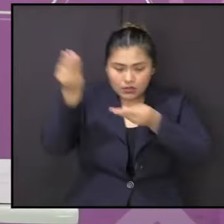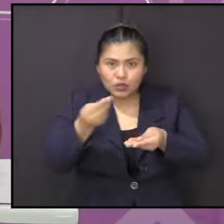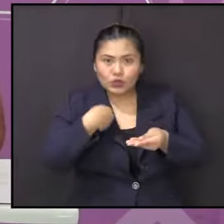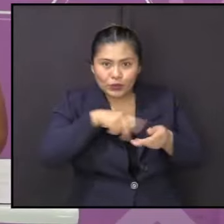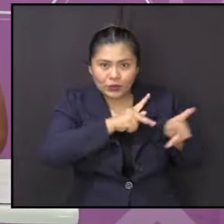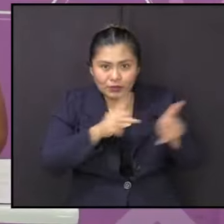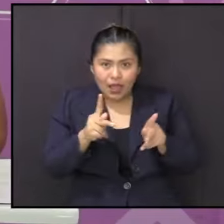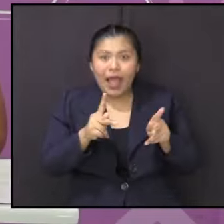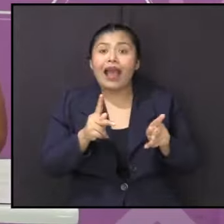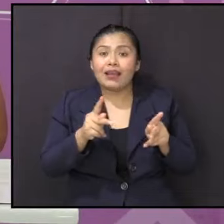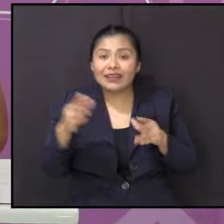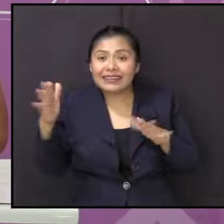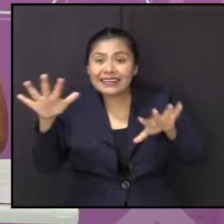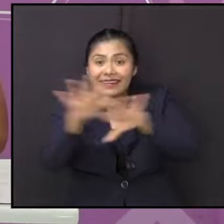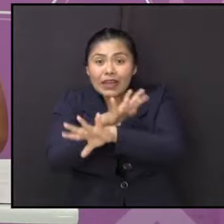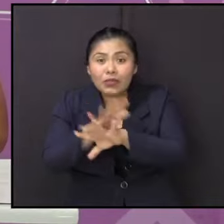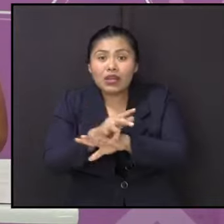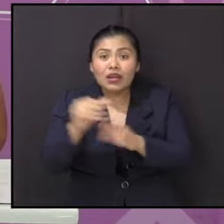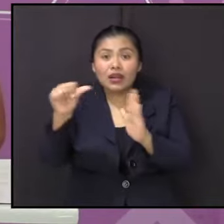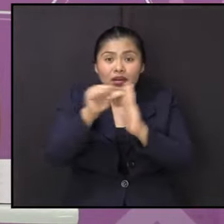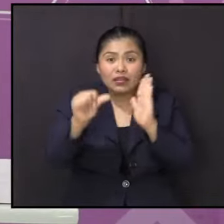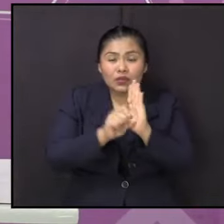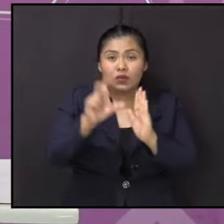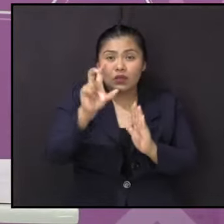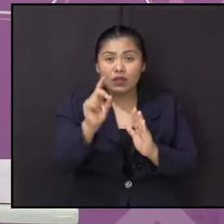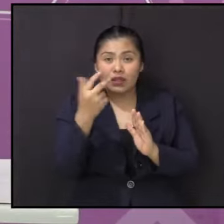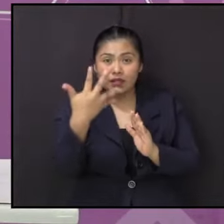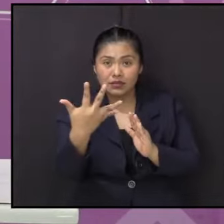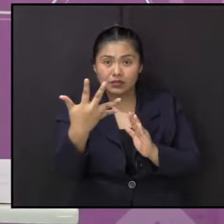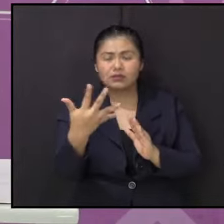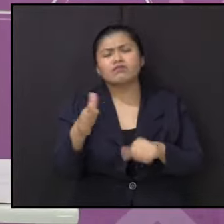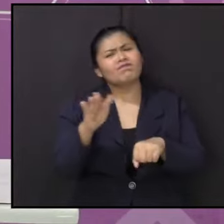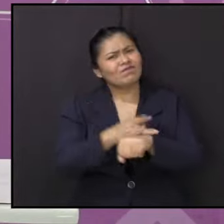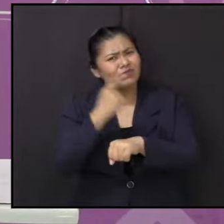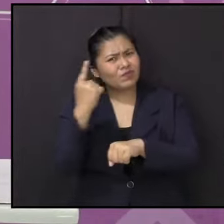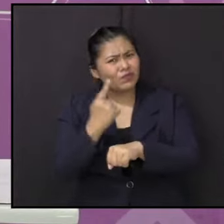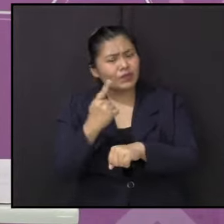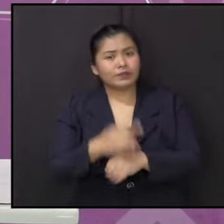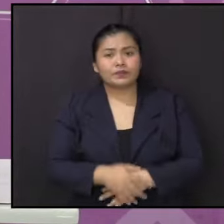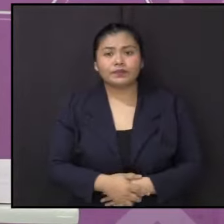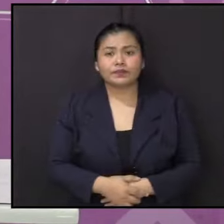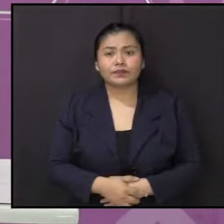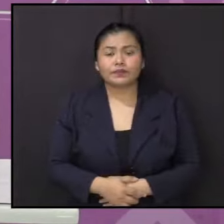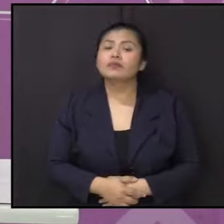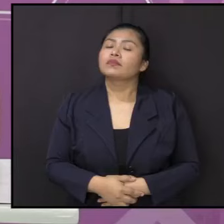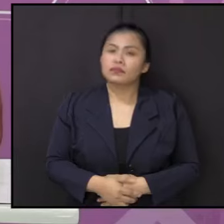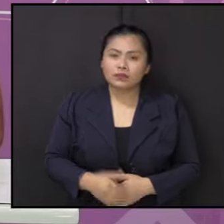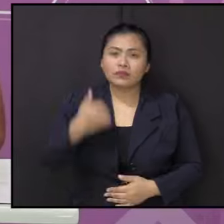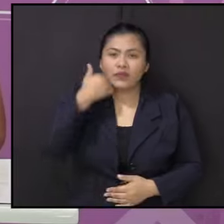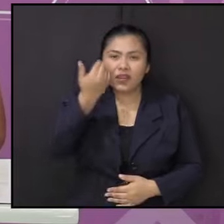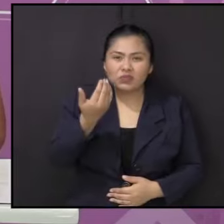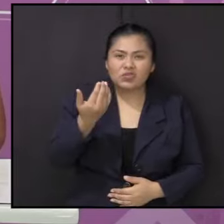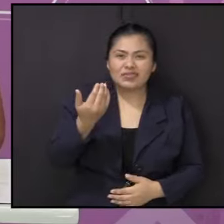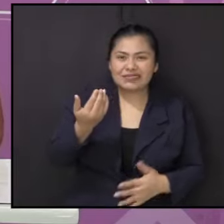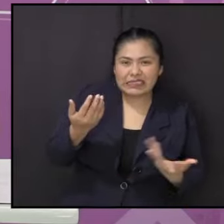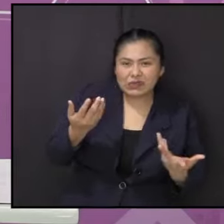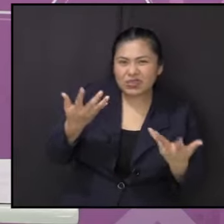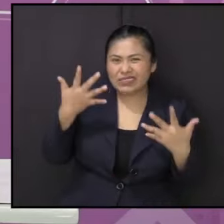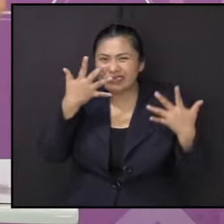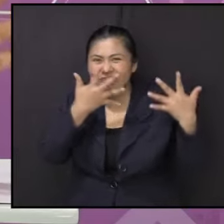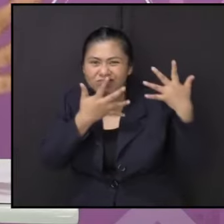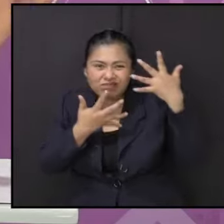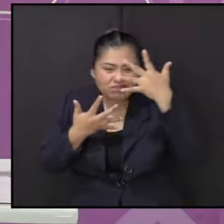reformar el artículo 35 de la Ley de Fomento Económico. ¿Por qué? Quisiéramos que sea más claro y no ambiguo en que los programas